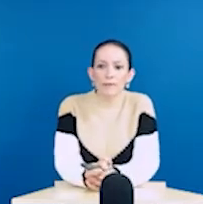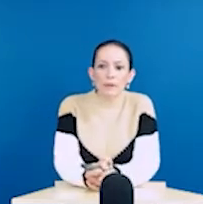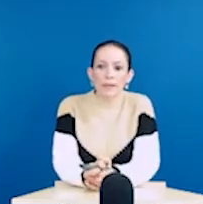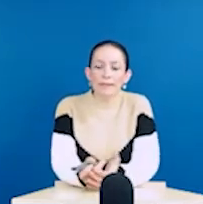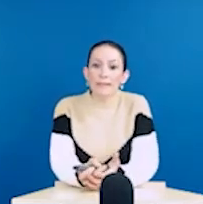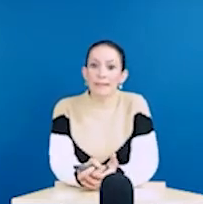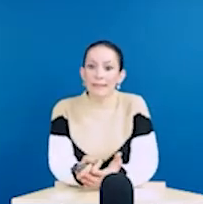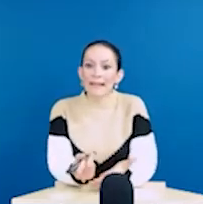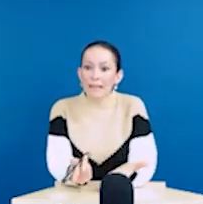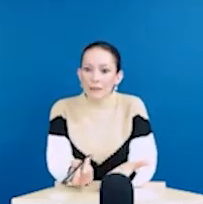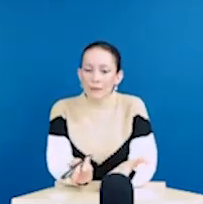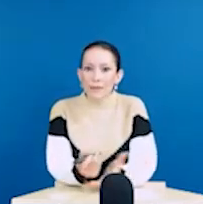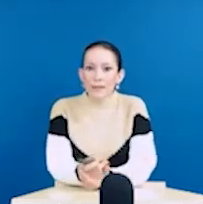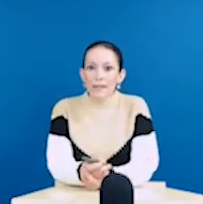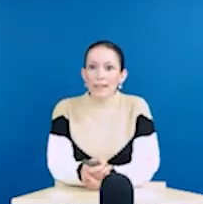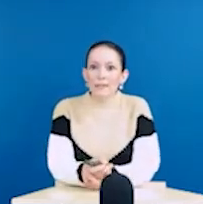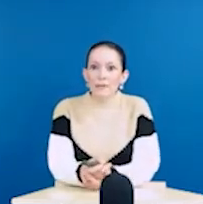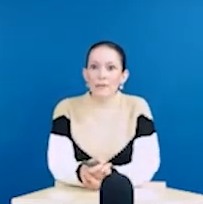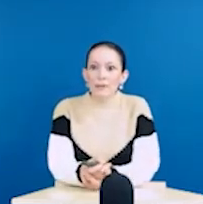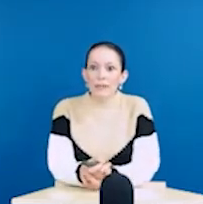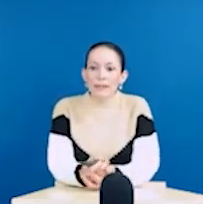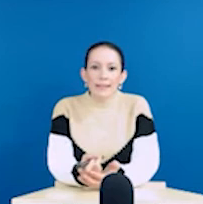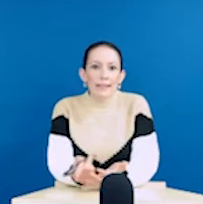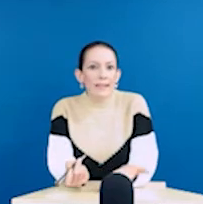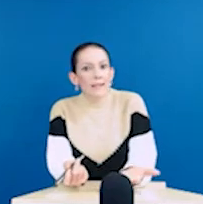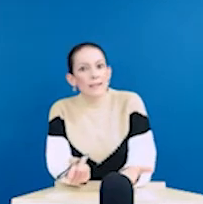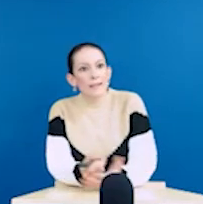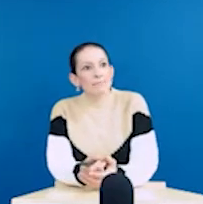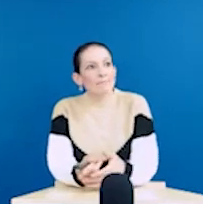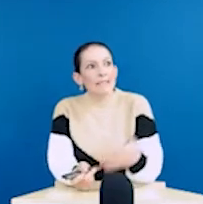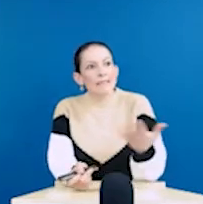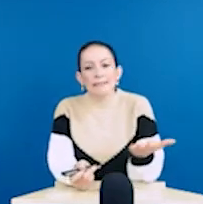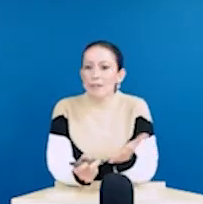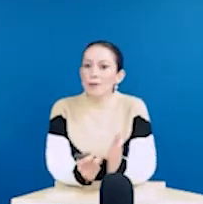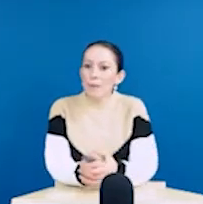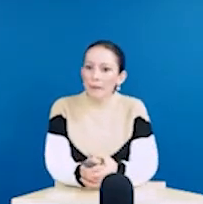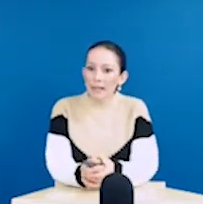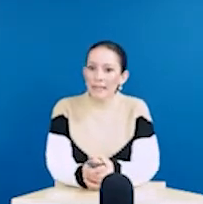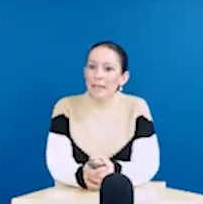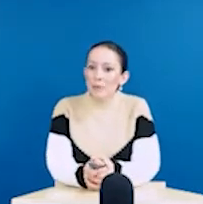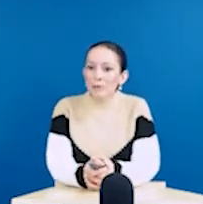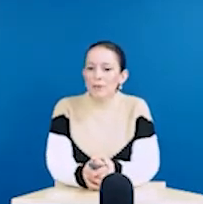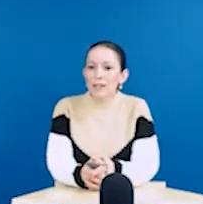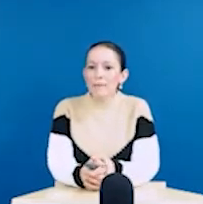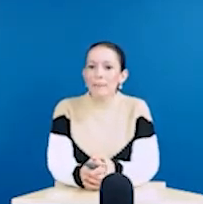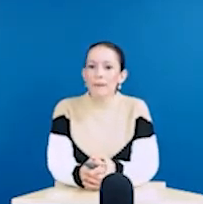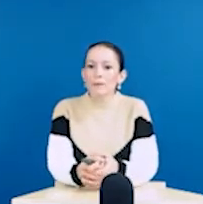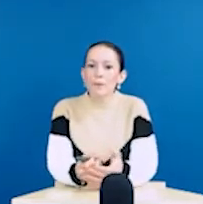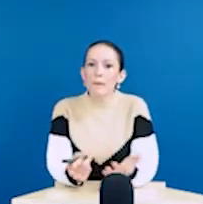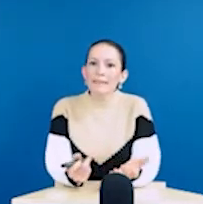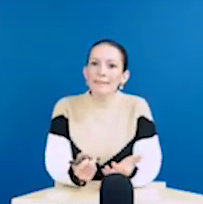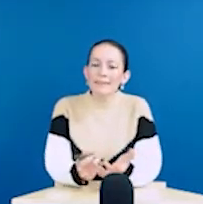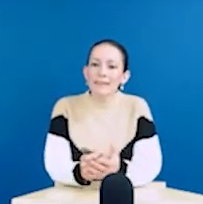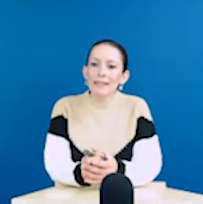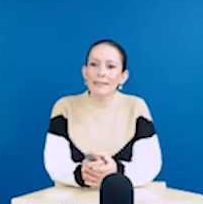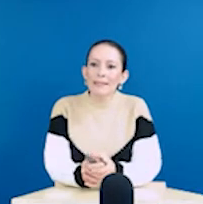¿Qué es confort? Sentirse cálido. ¿Qué es confort? De que tan sencillo como apagarle la luz, o sea,